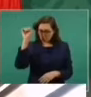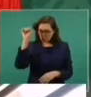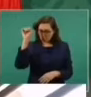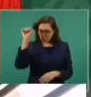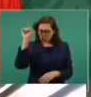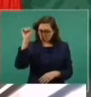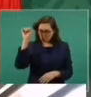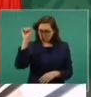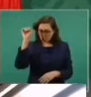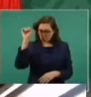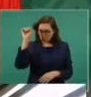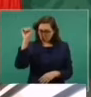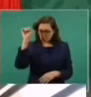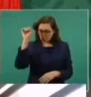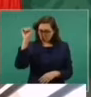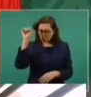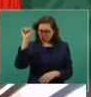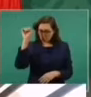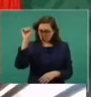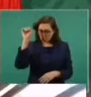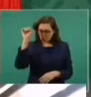Calderón llegara a la presidencia.